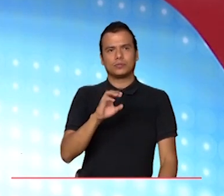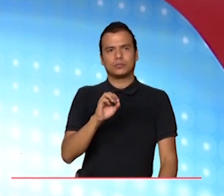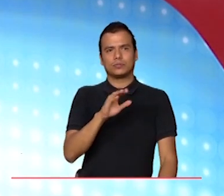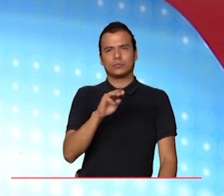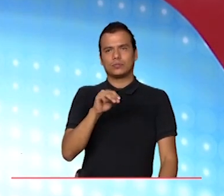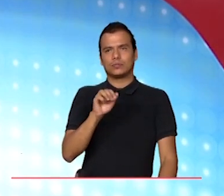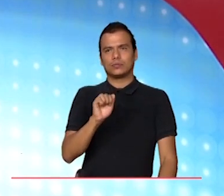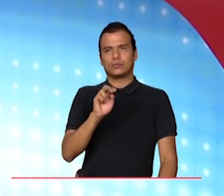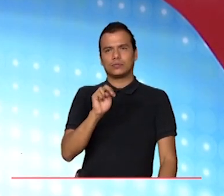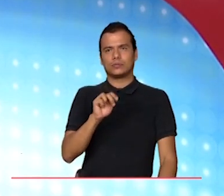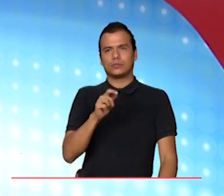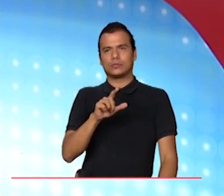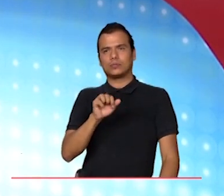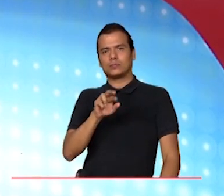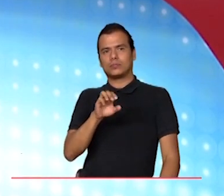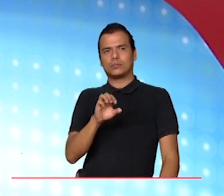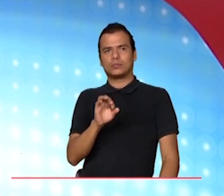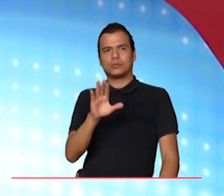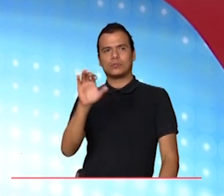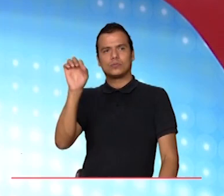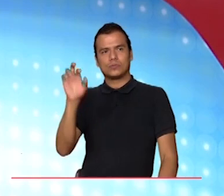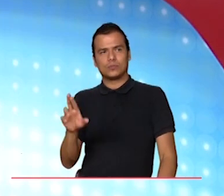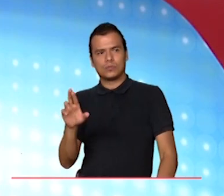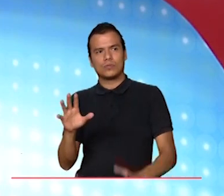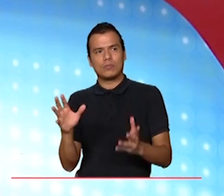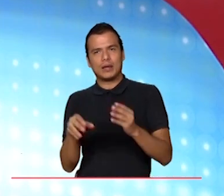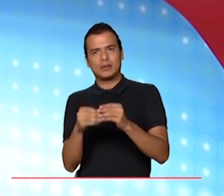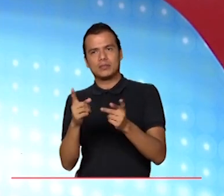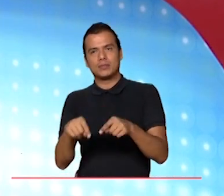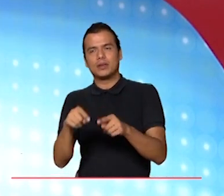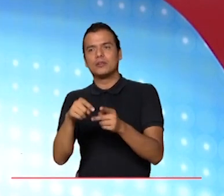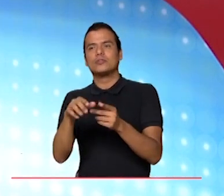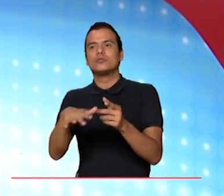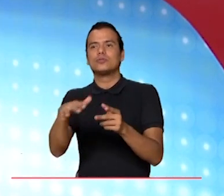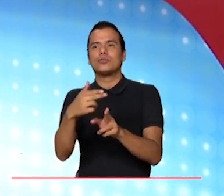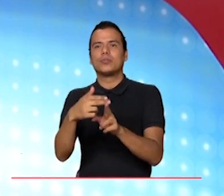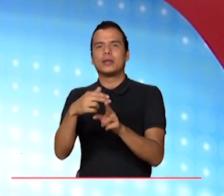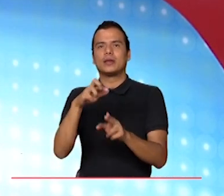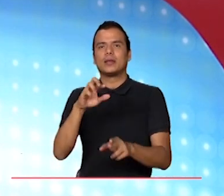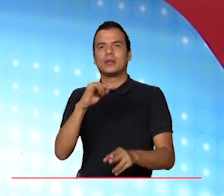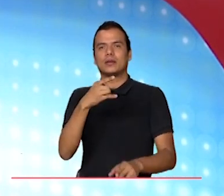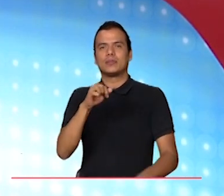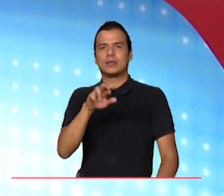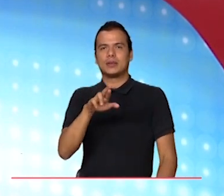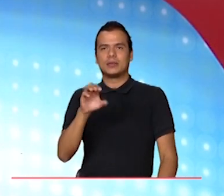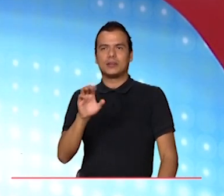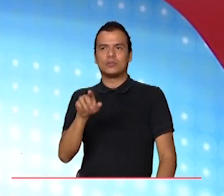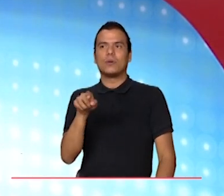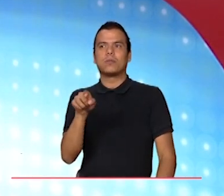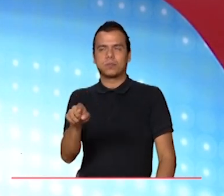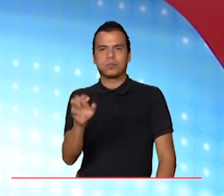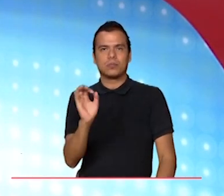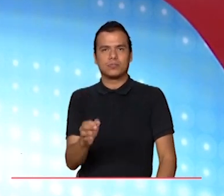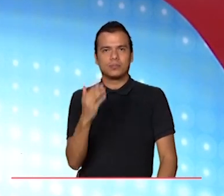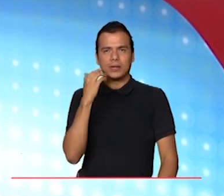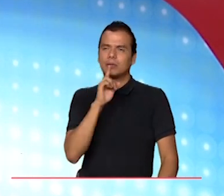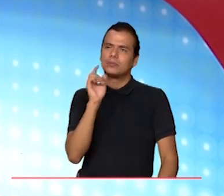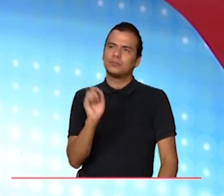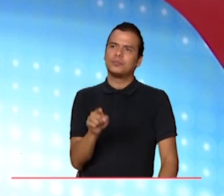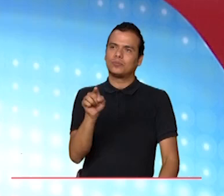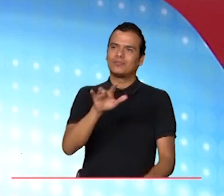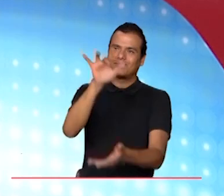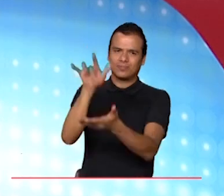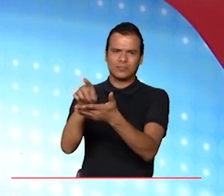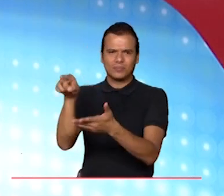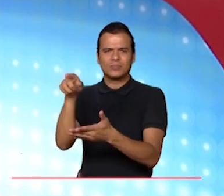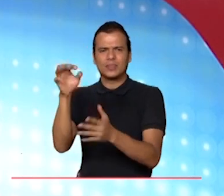Francisco Pizarro, ubicado al norte del puerto. Luisa Solís, buenas tardes. Usted llegó hasta la población de donde partieron los pescadores y habló